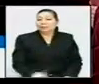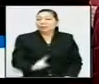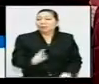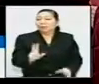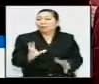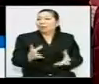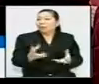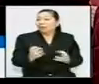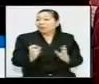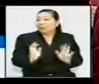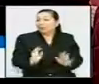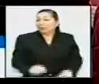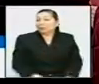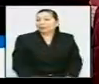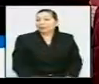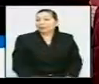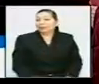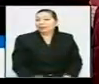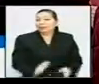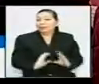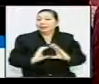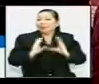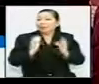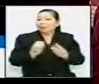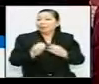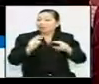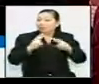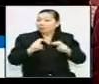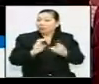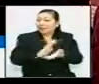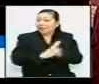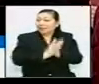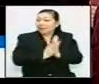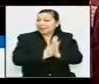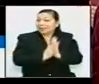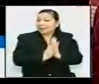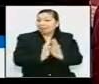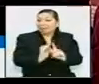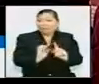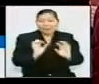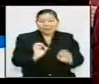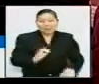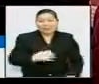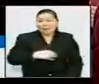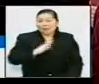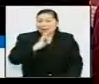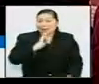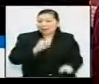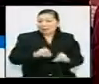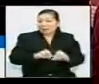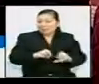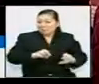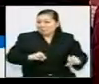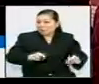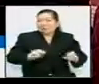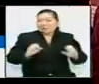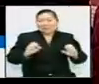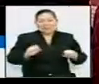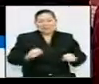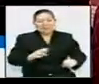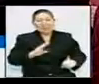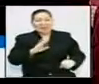es porque no quieren que de repente que el Congreso no investigue nada. Y siempre lo dicen en el pleno.